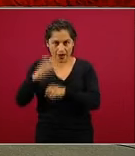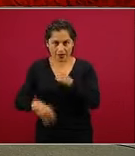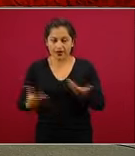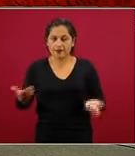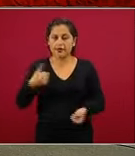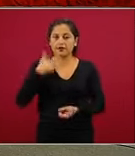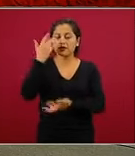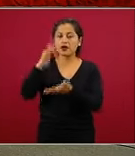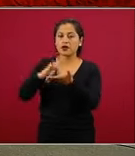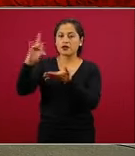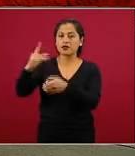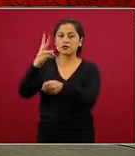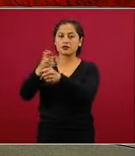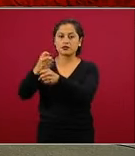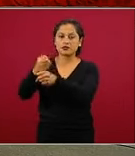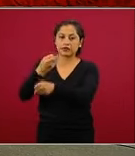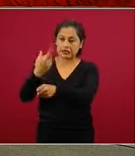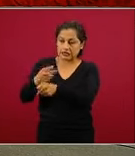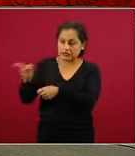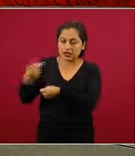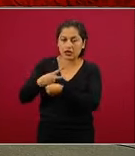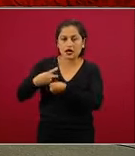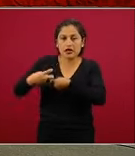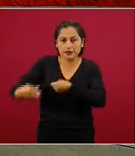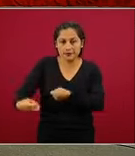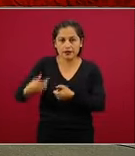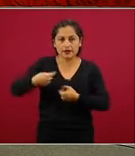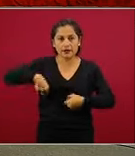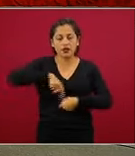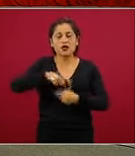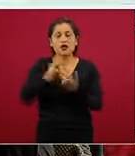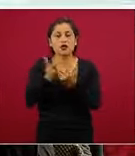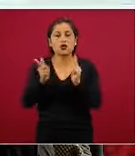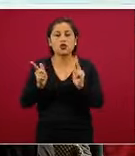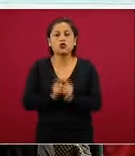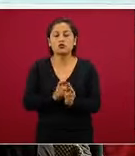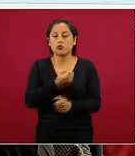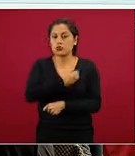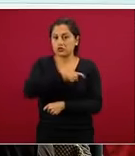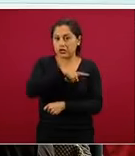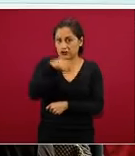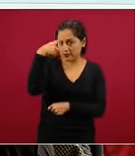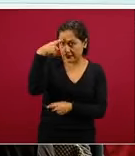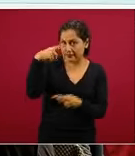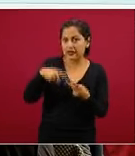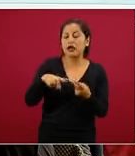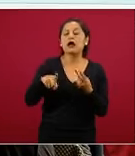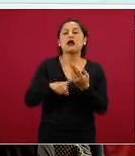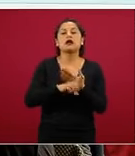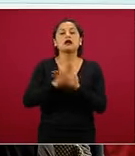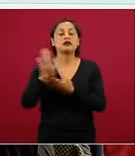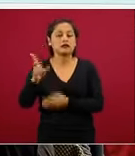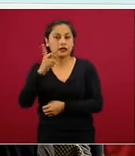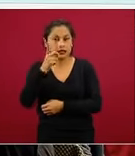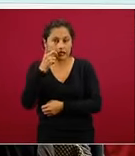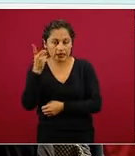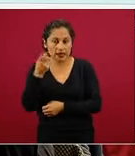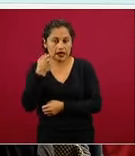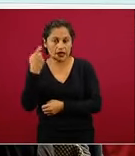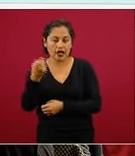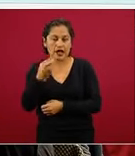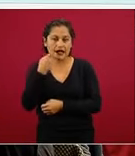al subsecretario el espacio que nos ha dado al Grupo de Salud Mental y Adicciones, el tener la oportunidad de comunicarnos con la